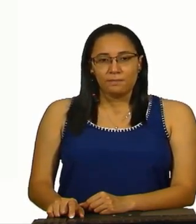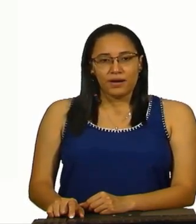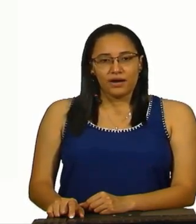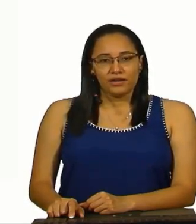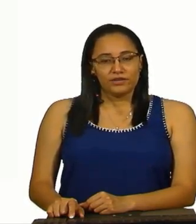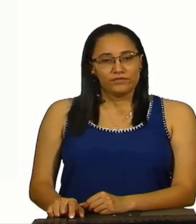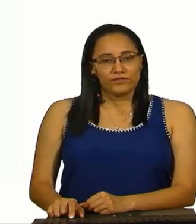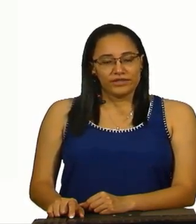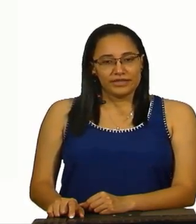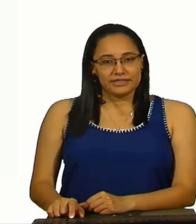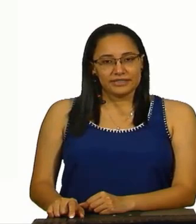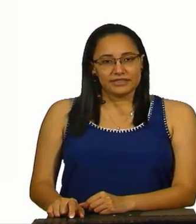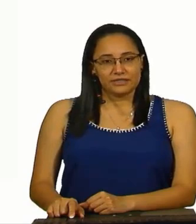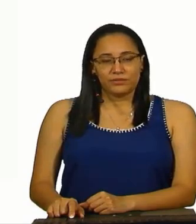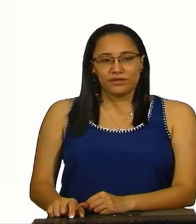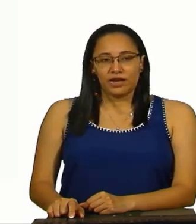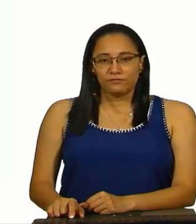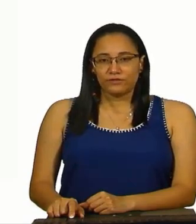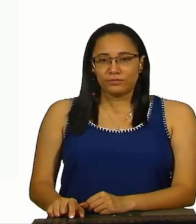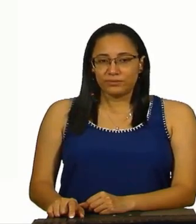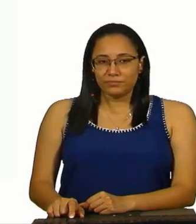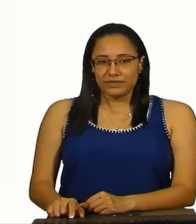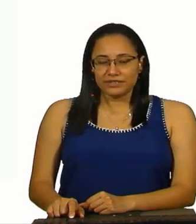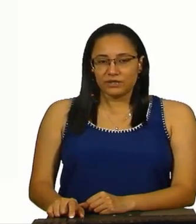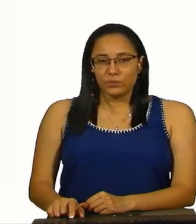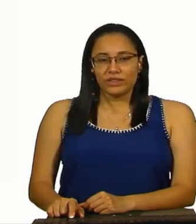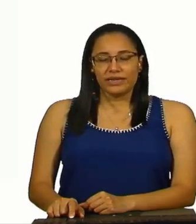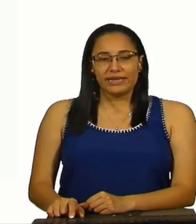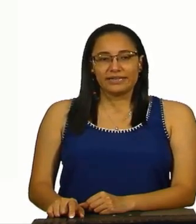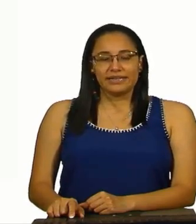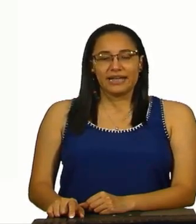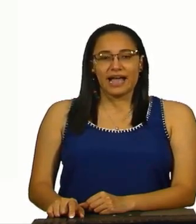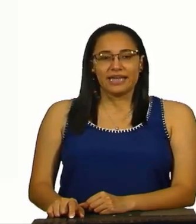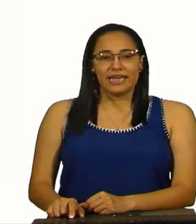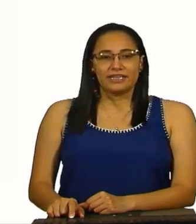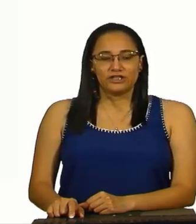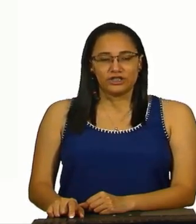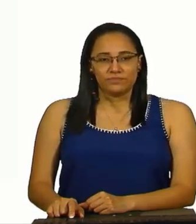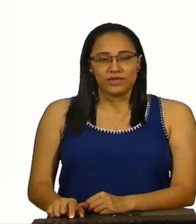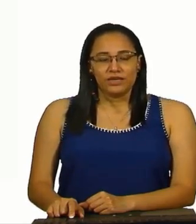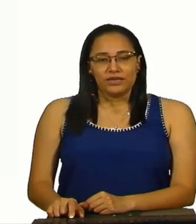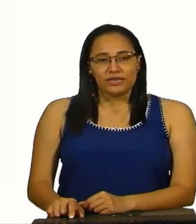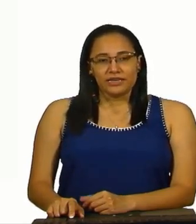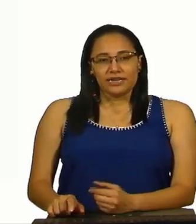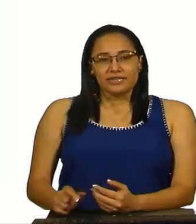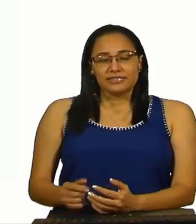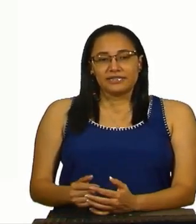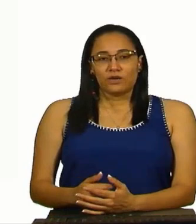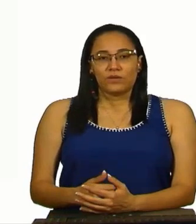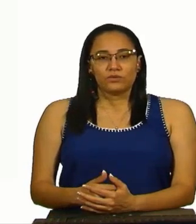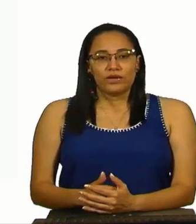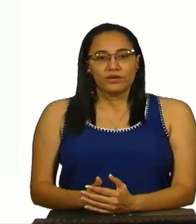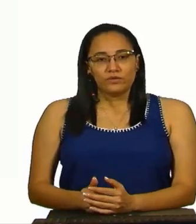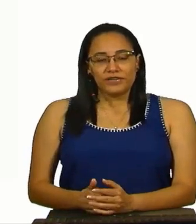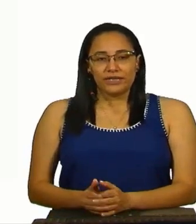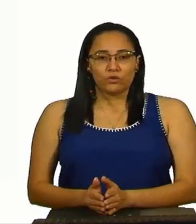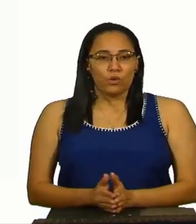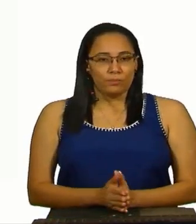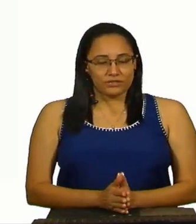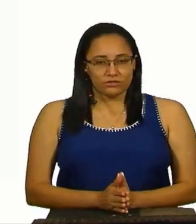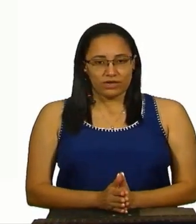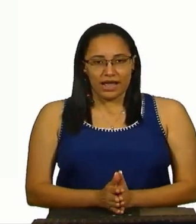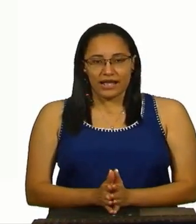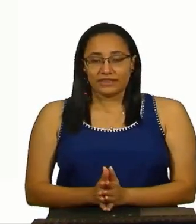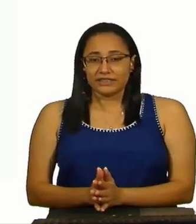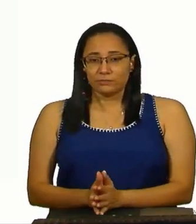infinitive. But if there isn't, the verb after permit will end in ing. ¿Qué quiere decir? Que cuando hay un objeto